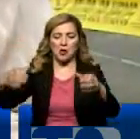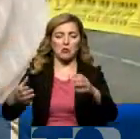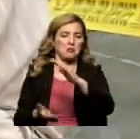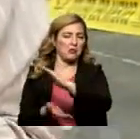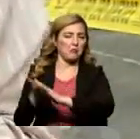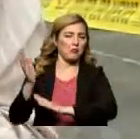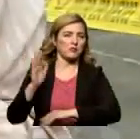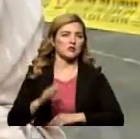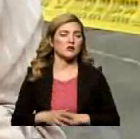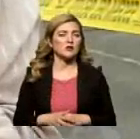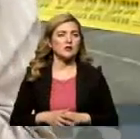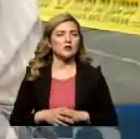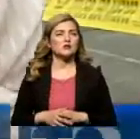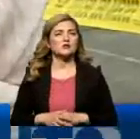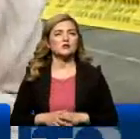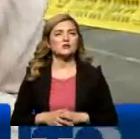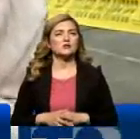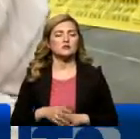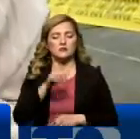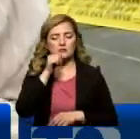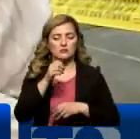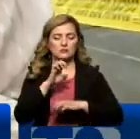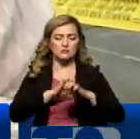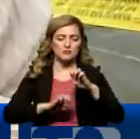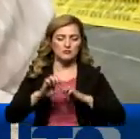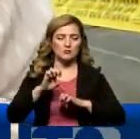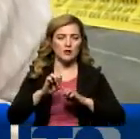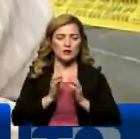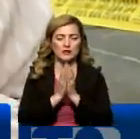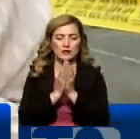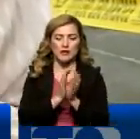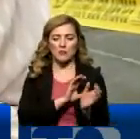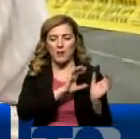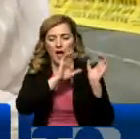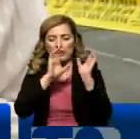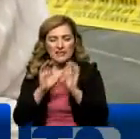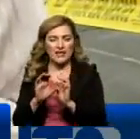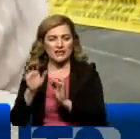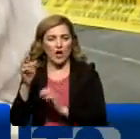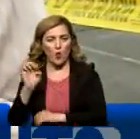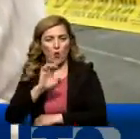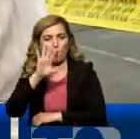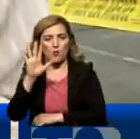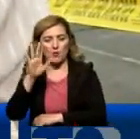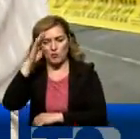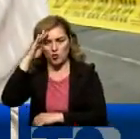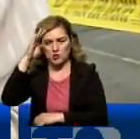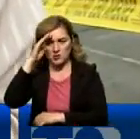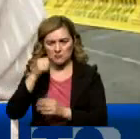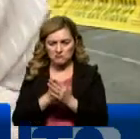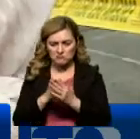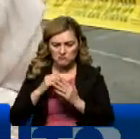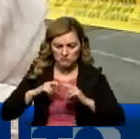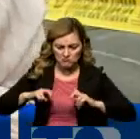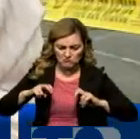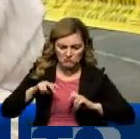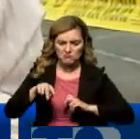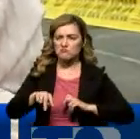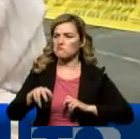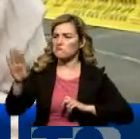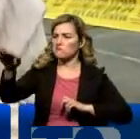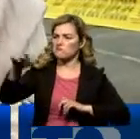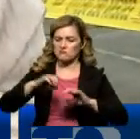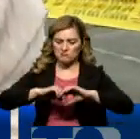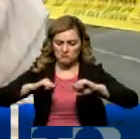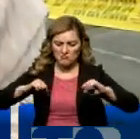droga pasó todos los filtros y justo cuando iba a ser embarcada hacia países en Europa, fallada por la policía antinarcóticos, los que continúan investigando